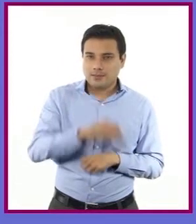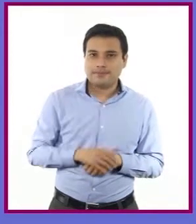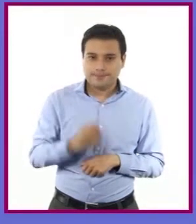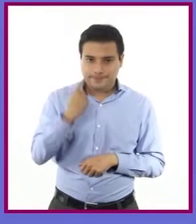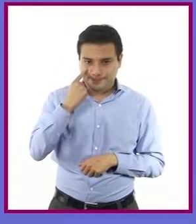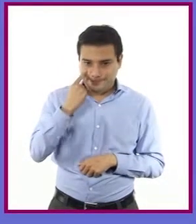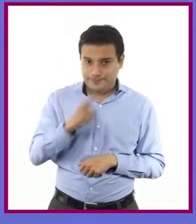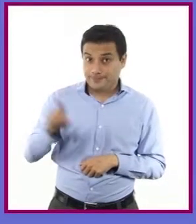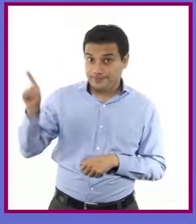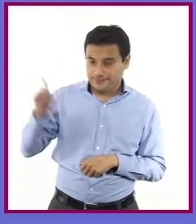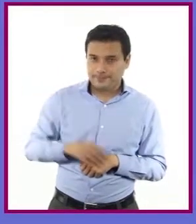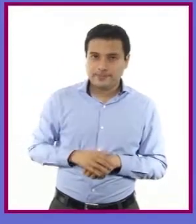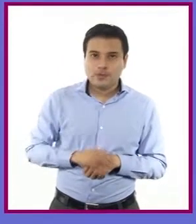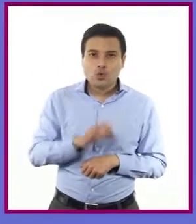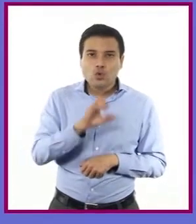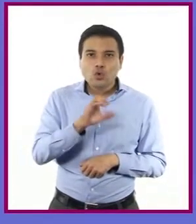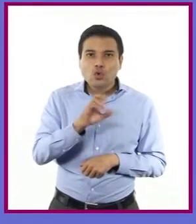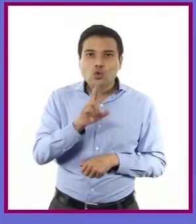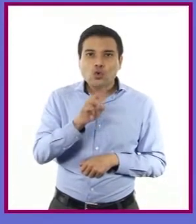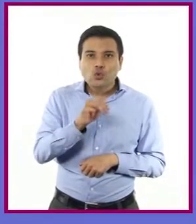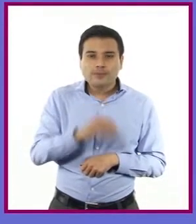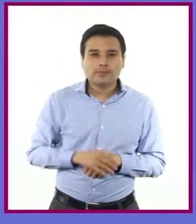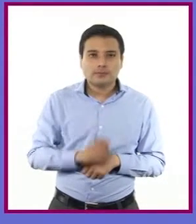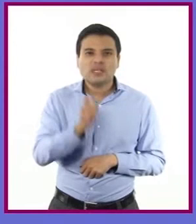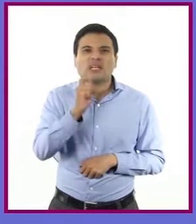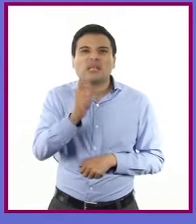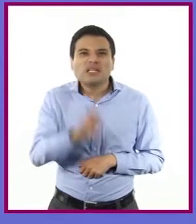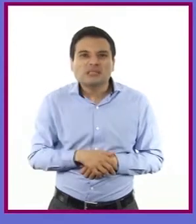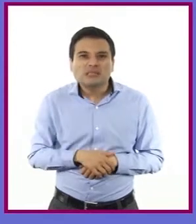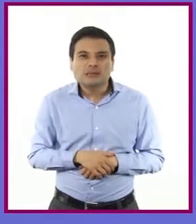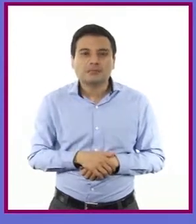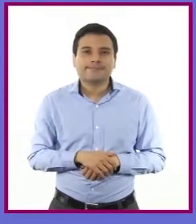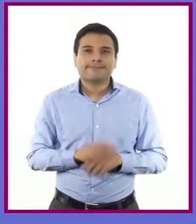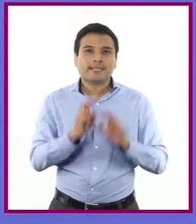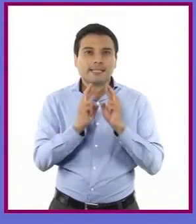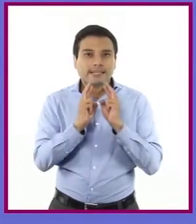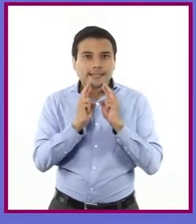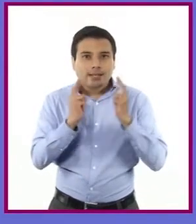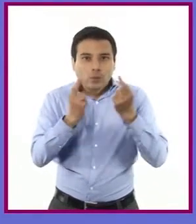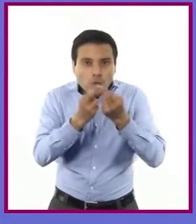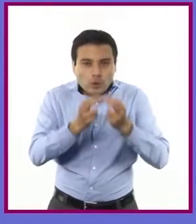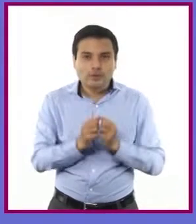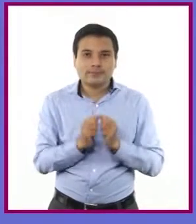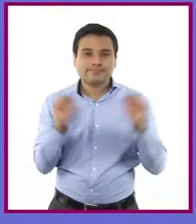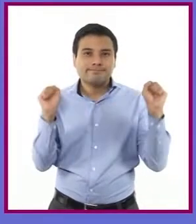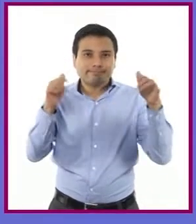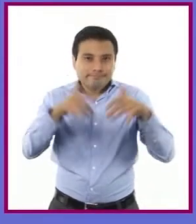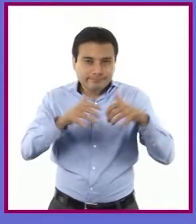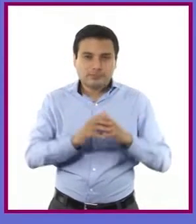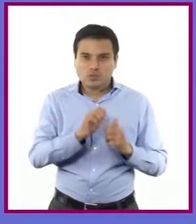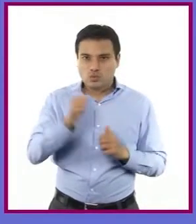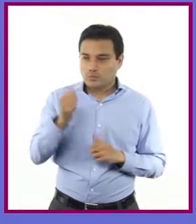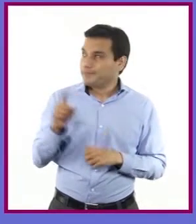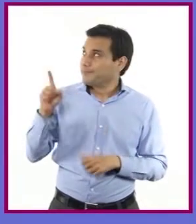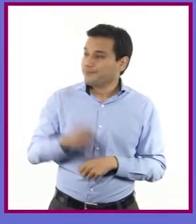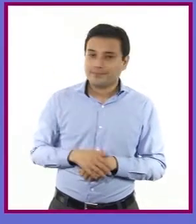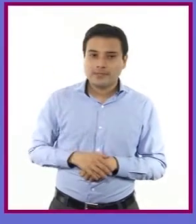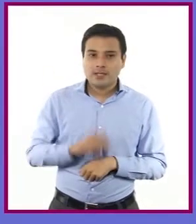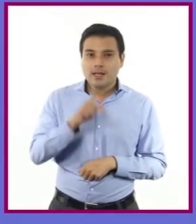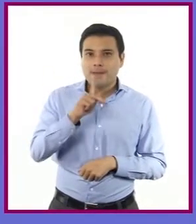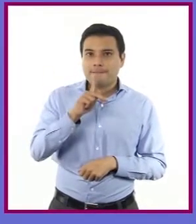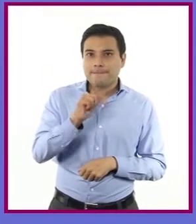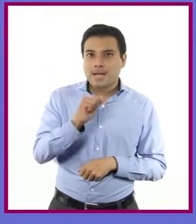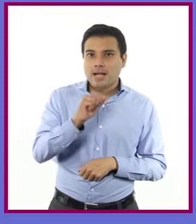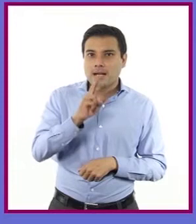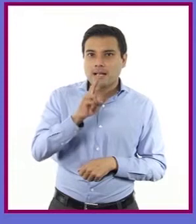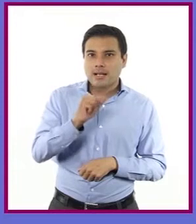cum, que significa convergencia, reunión. Y la otra parte es parare, que